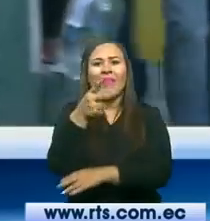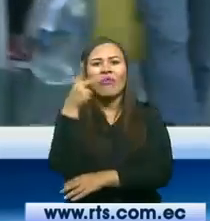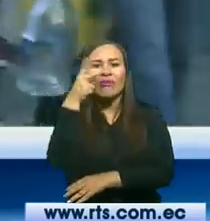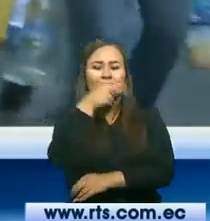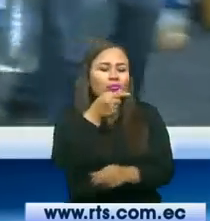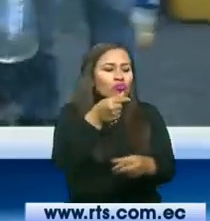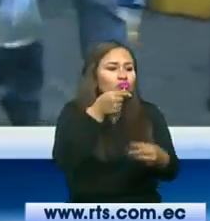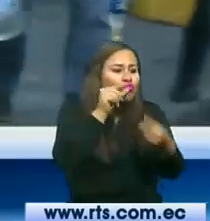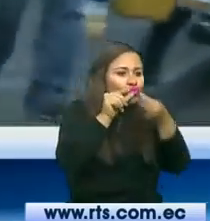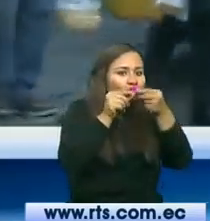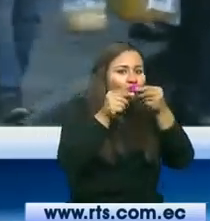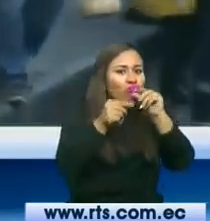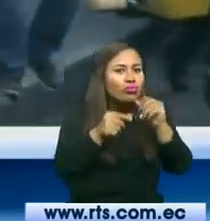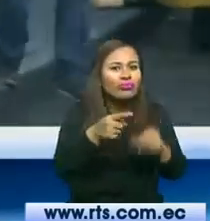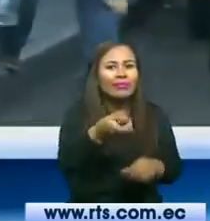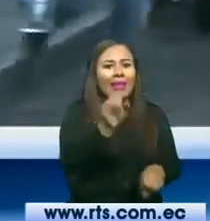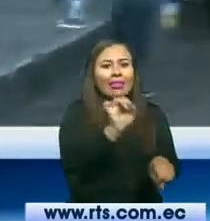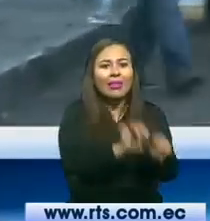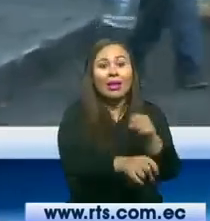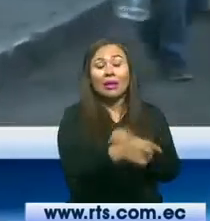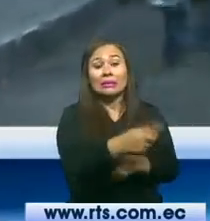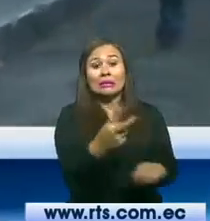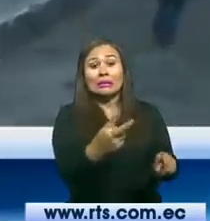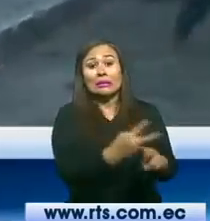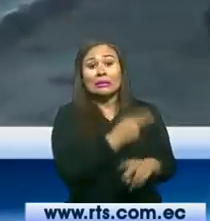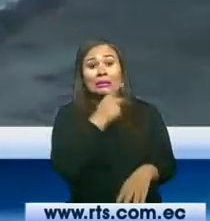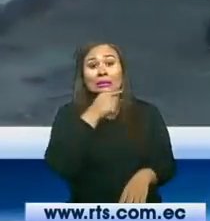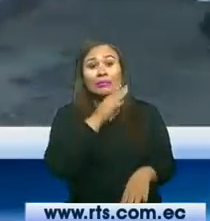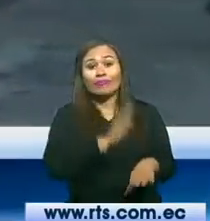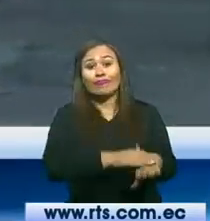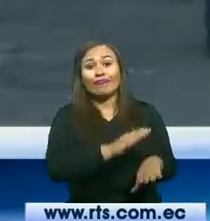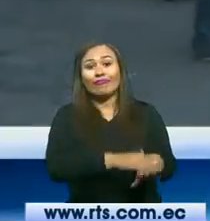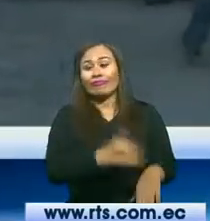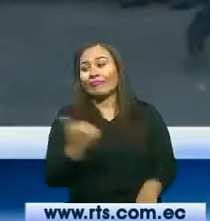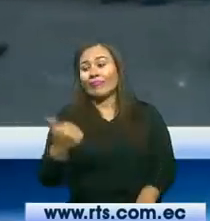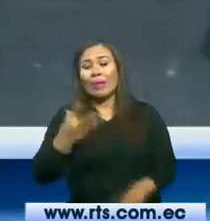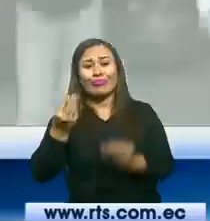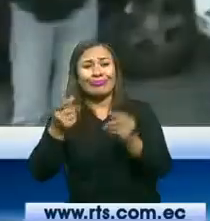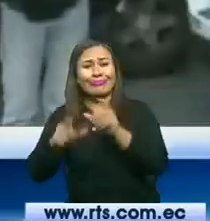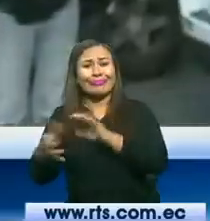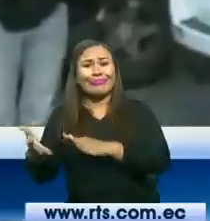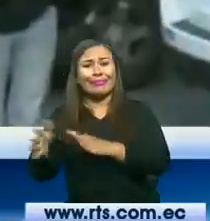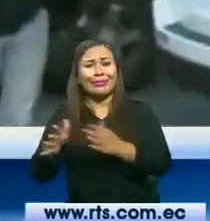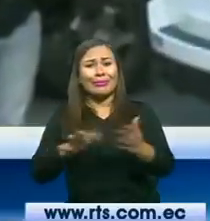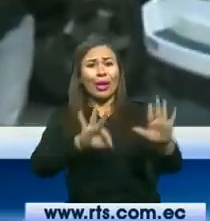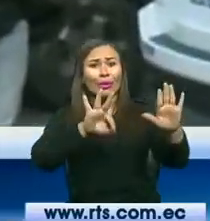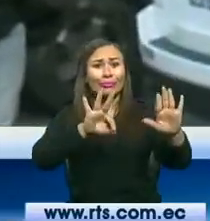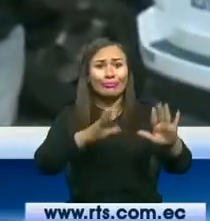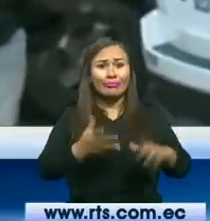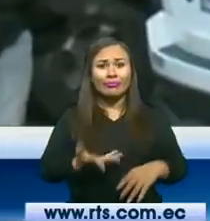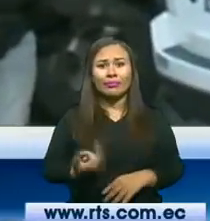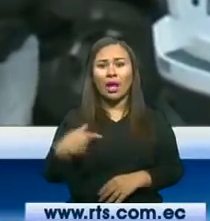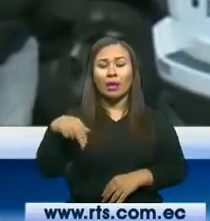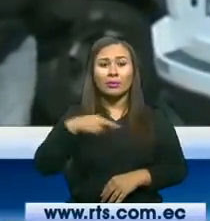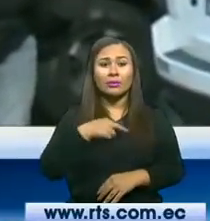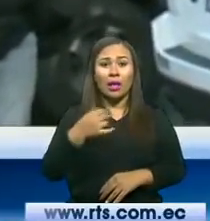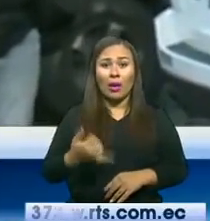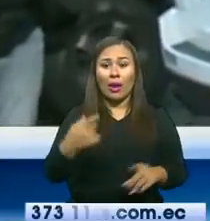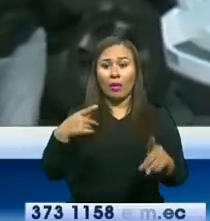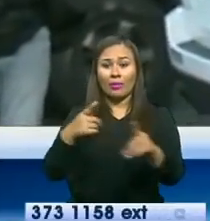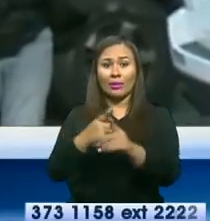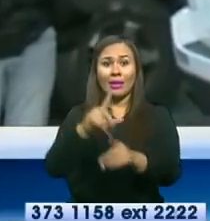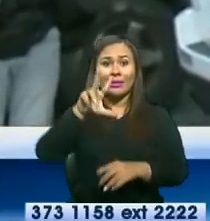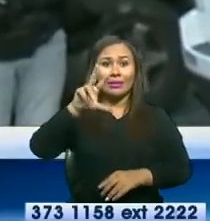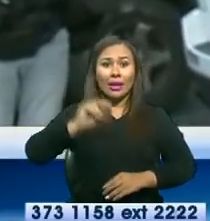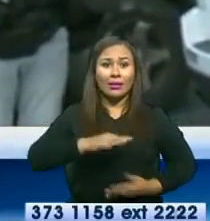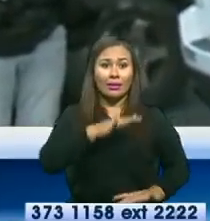alcohol metílico, que ahora está como principal sospechoso de la intoxicación masiva. Pudimos encontrar 30 litros de